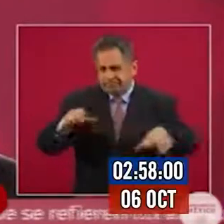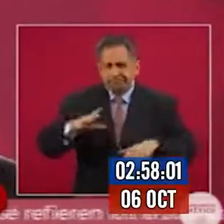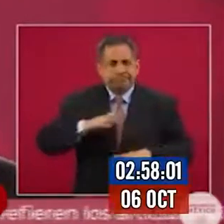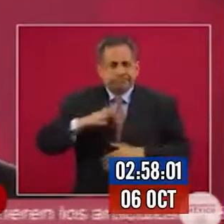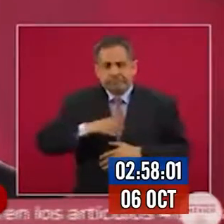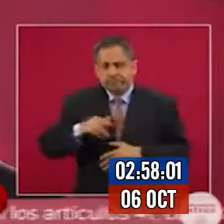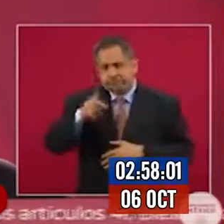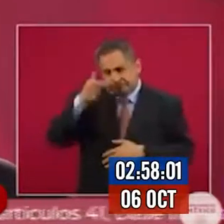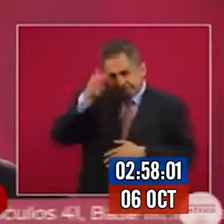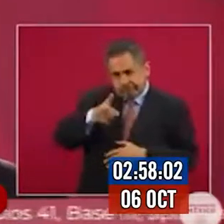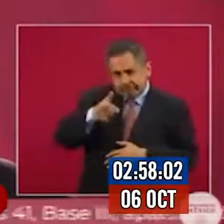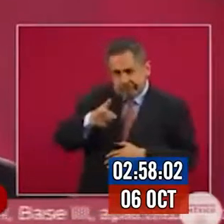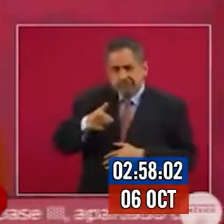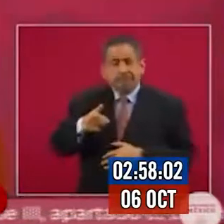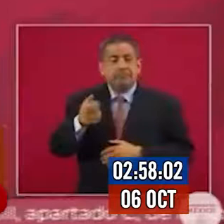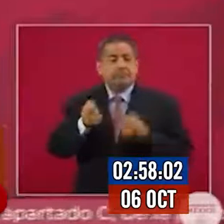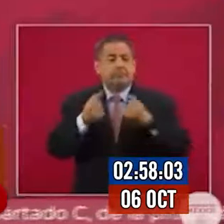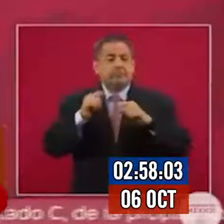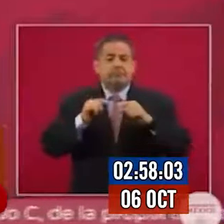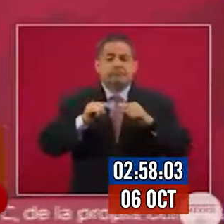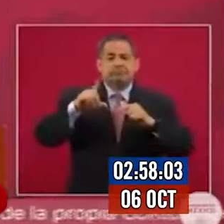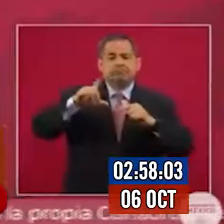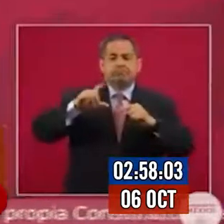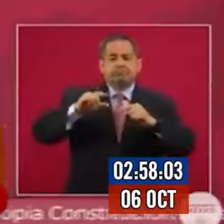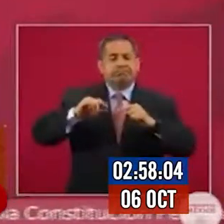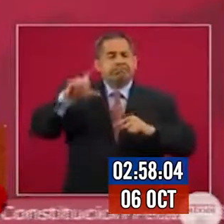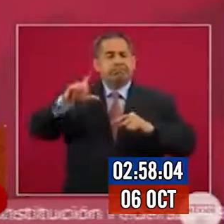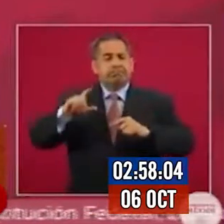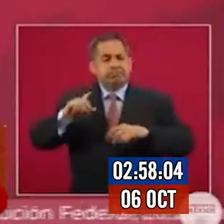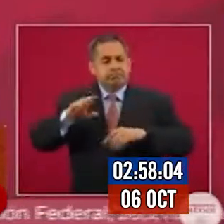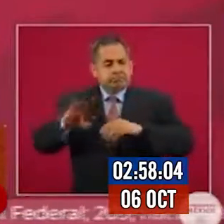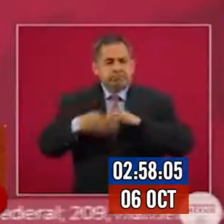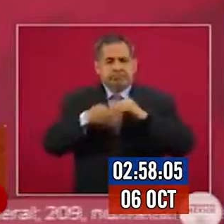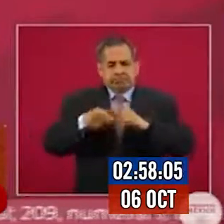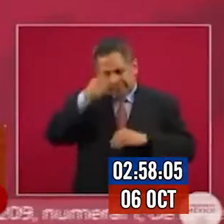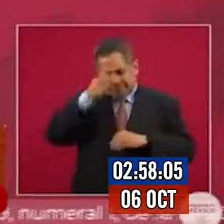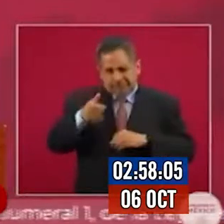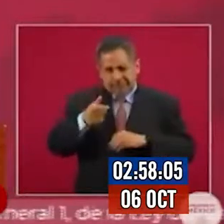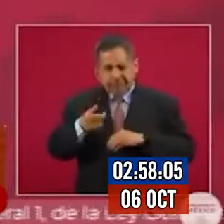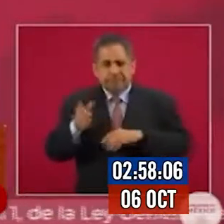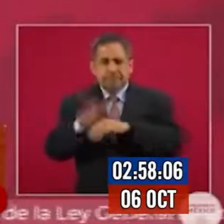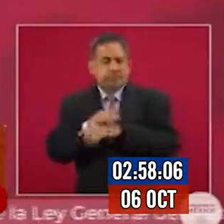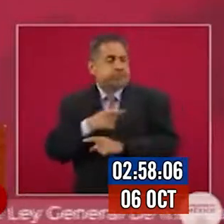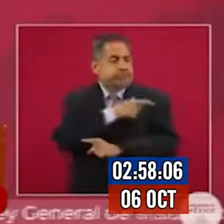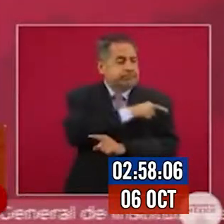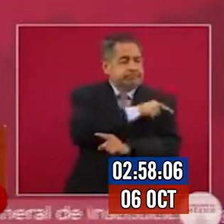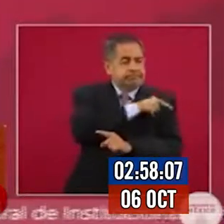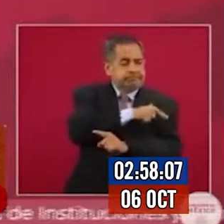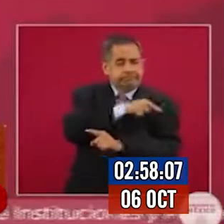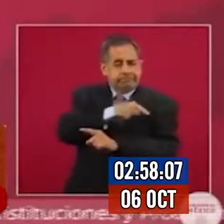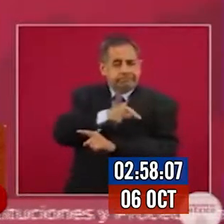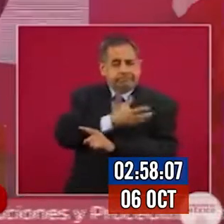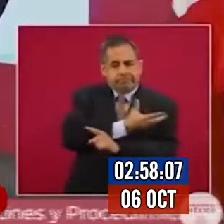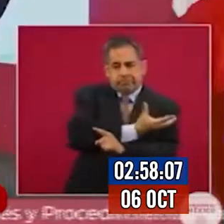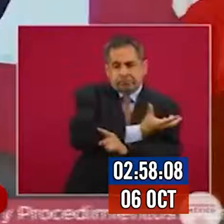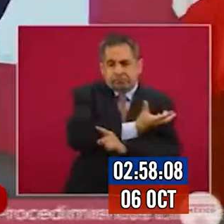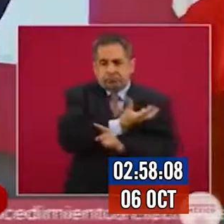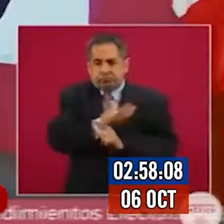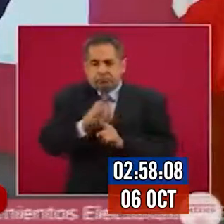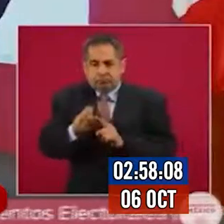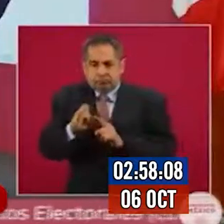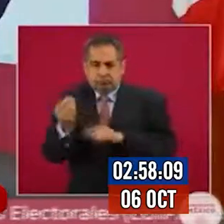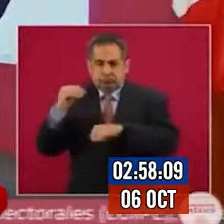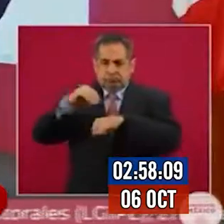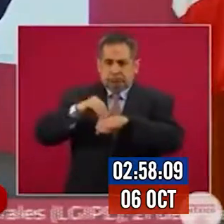Verán que de repente hay unos pequeños saltos, se suman casos, se suman defunciones y se registran en el día